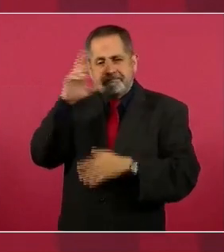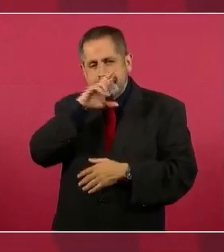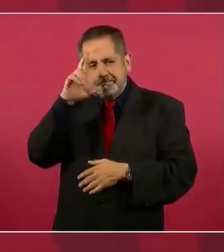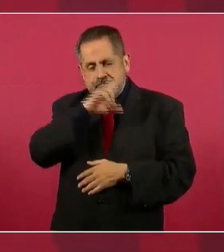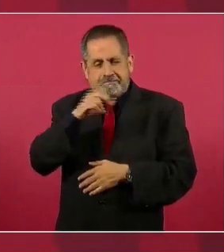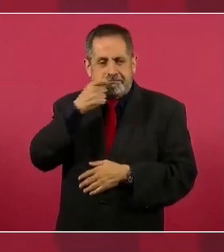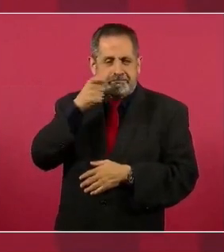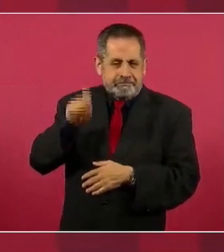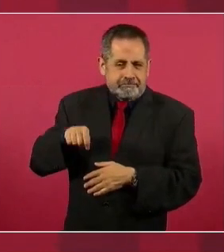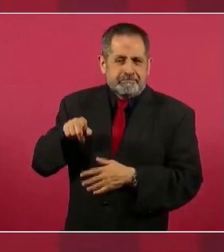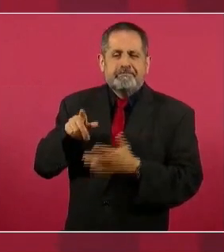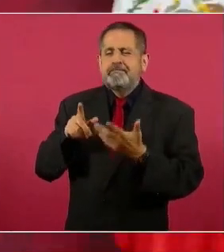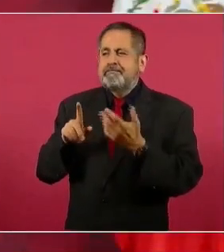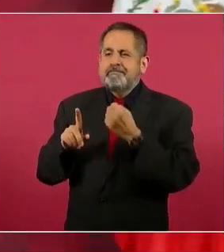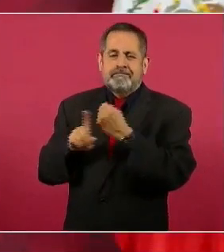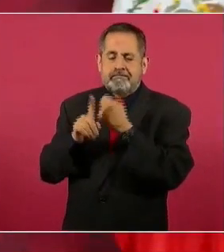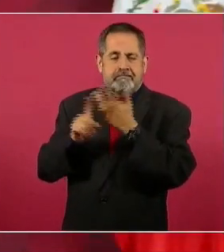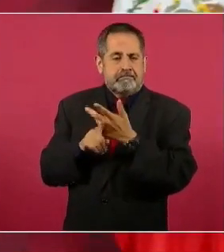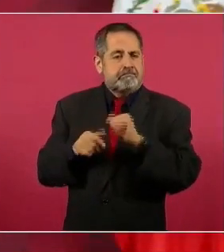y